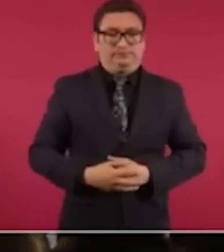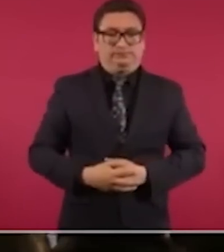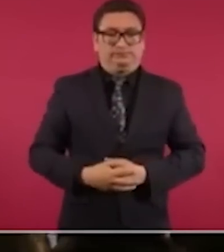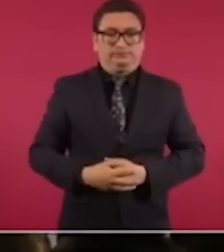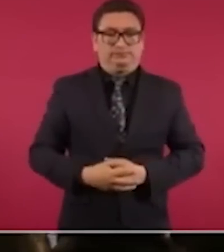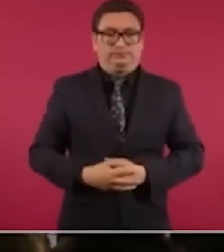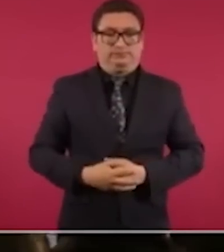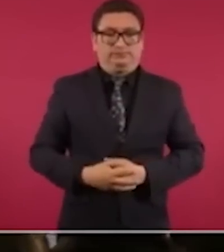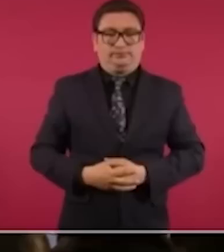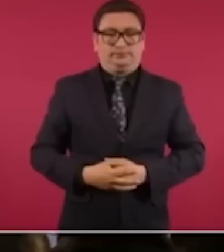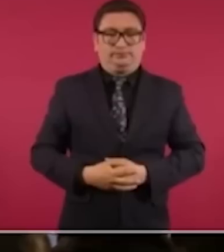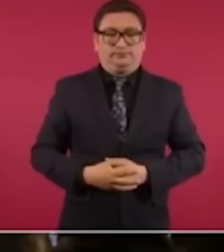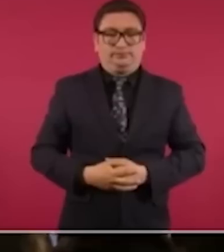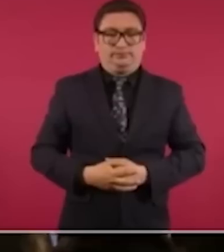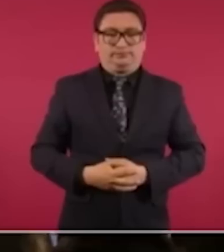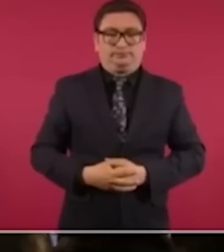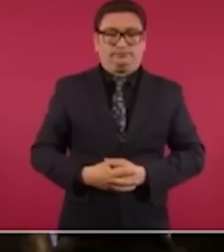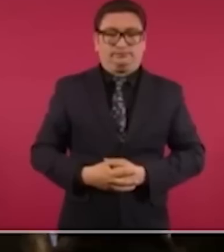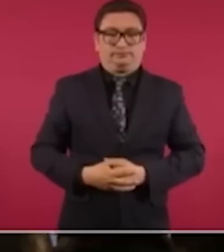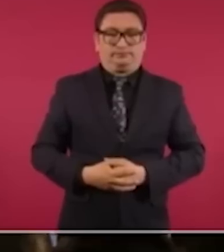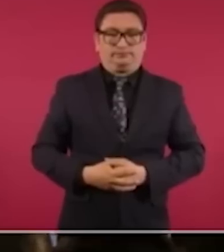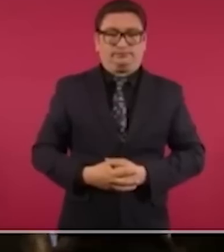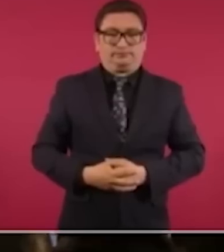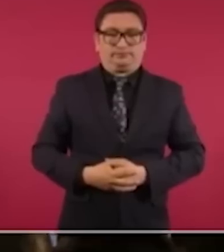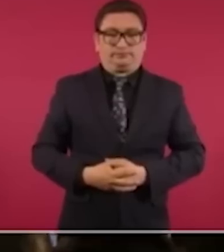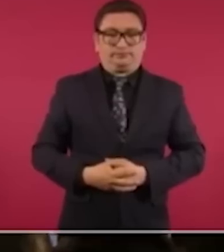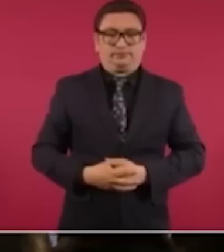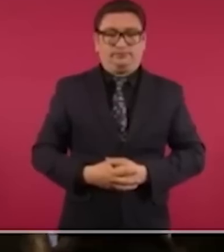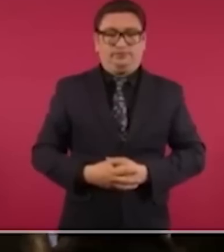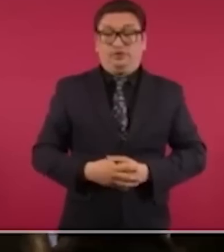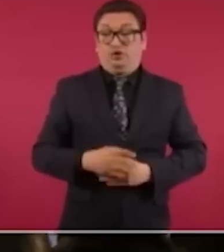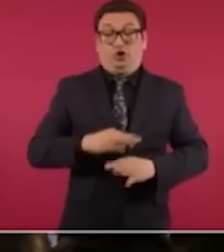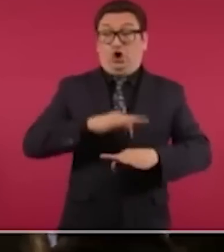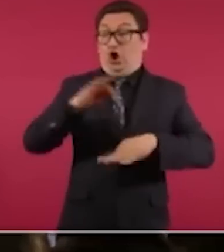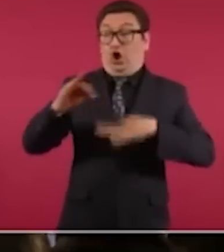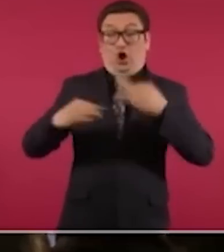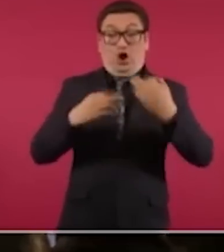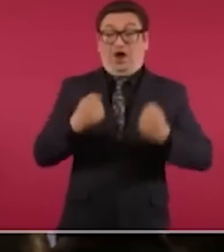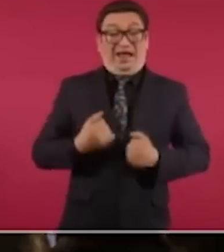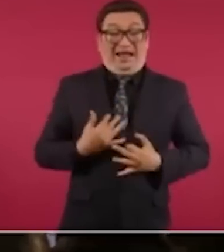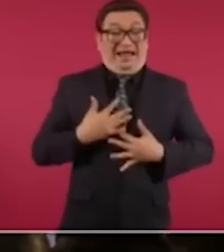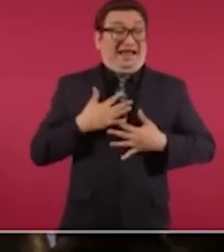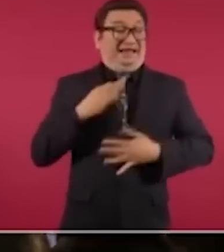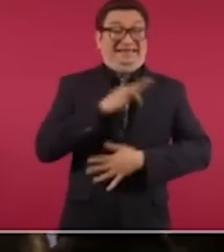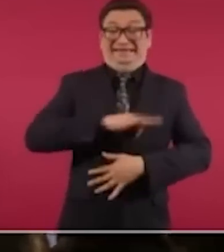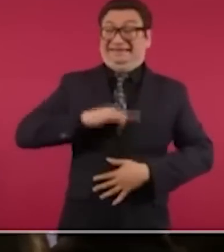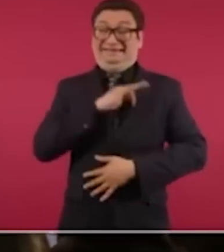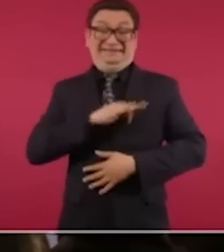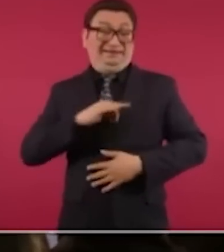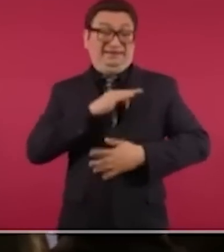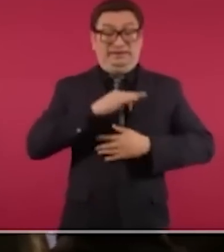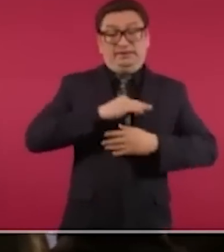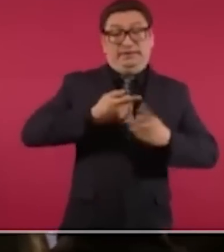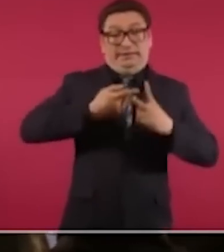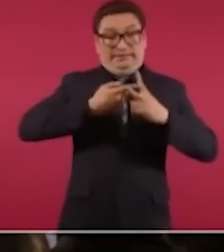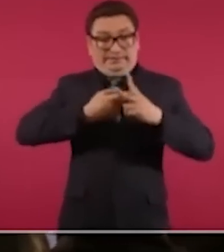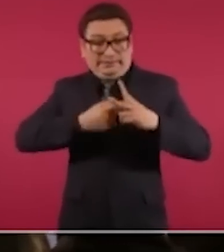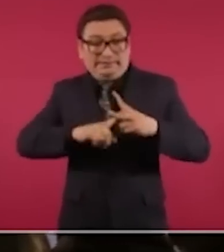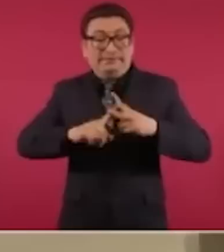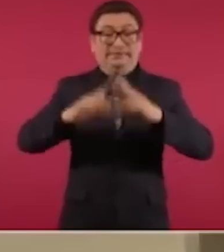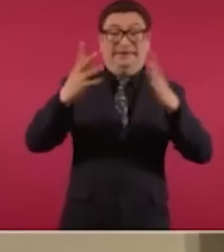en medio de una gran algarabía comenzaron los preparativos para